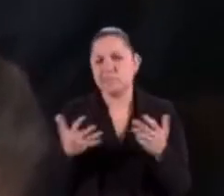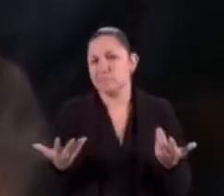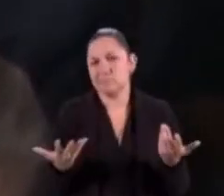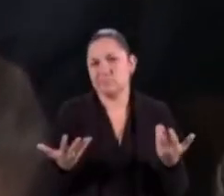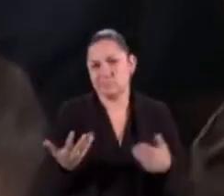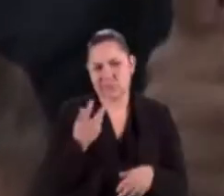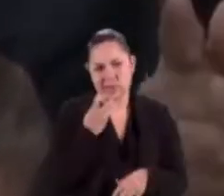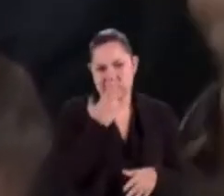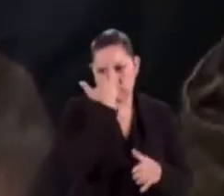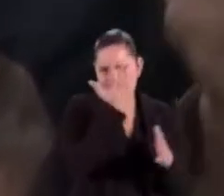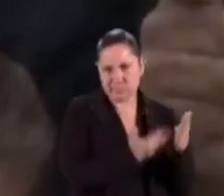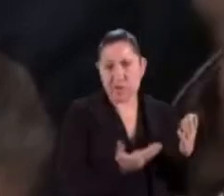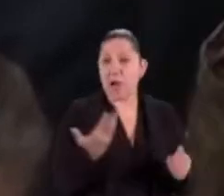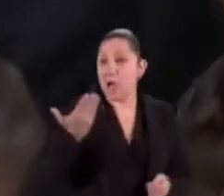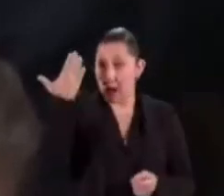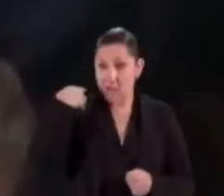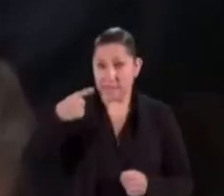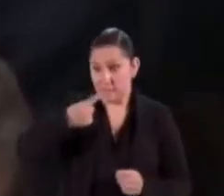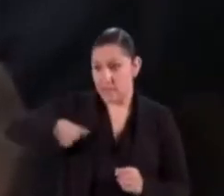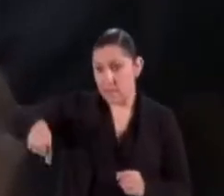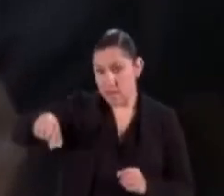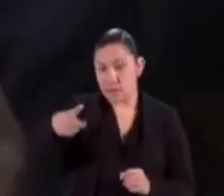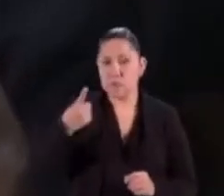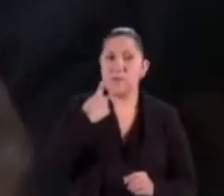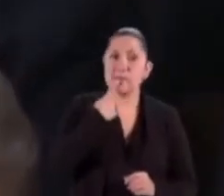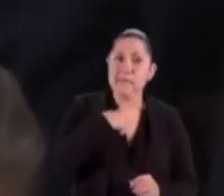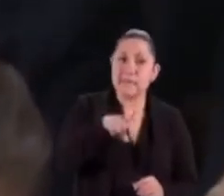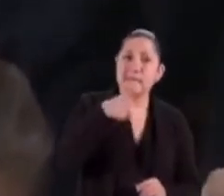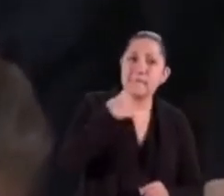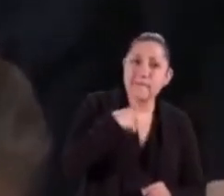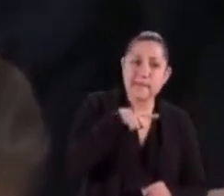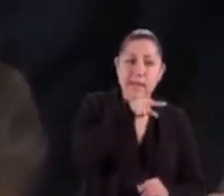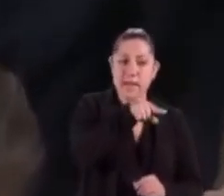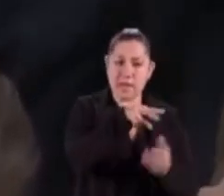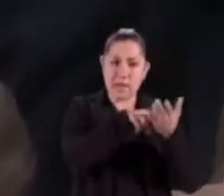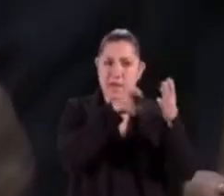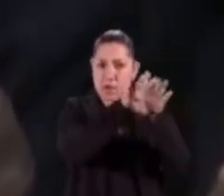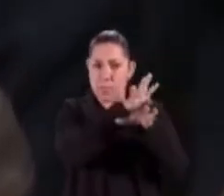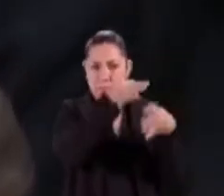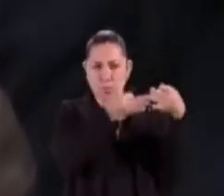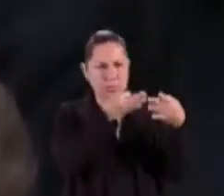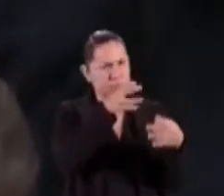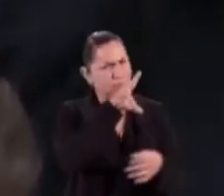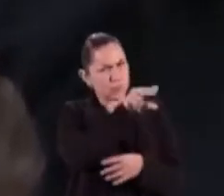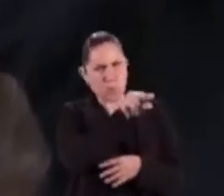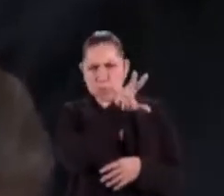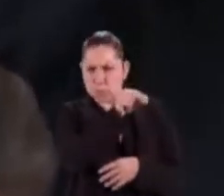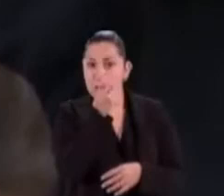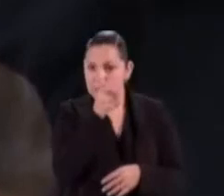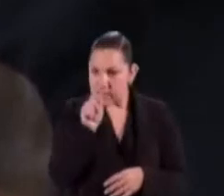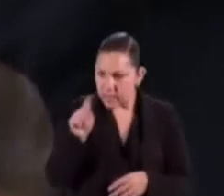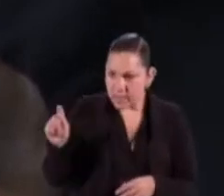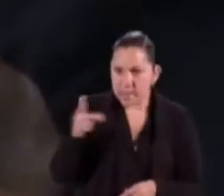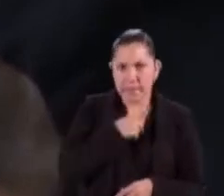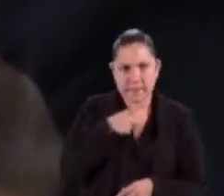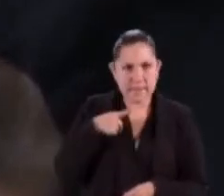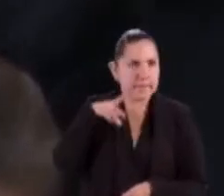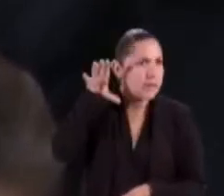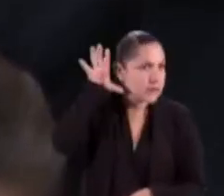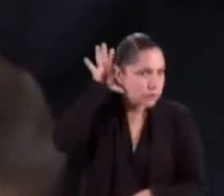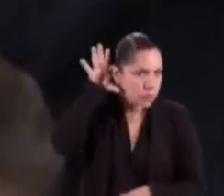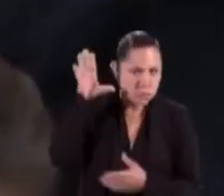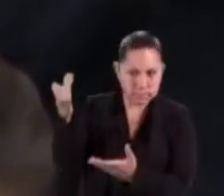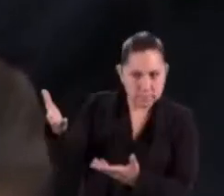que dijeron no a esta reforma judicial. Los jóvenes estudiantes de todo el